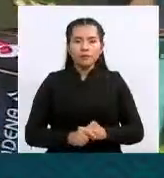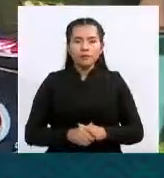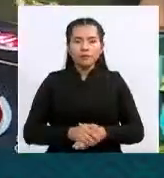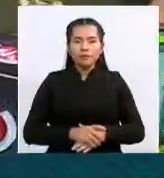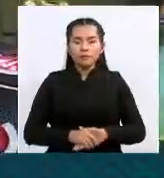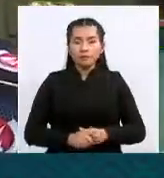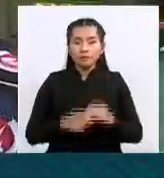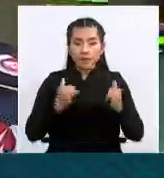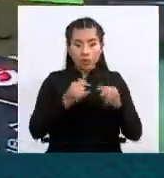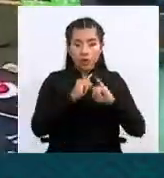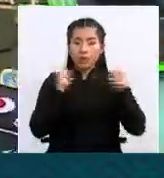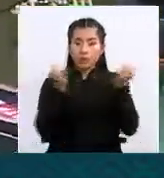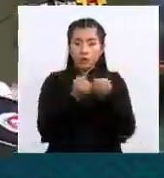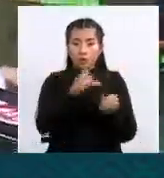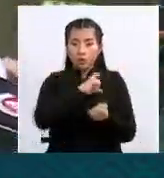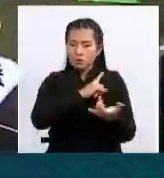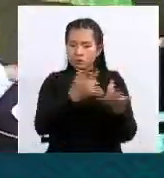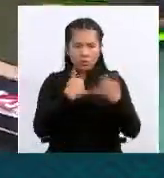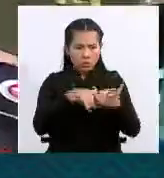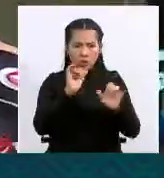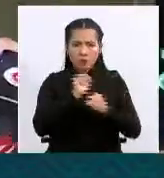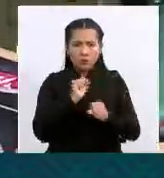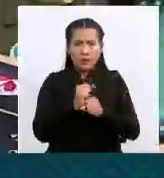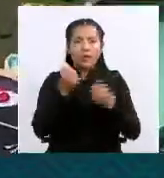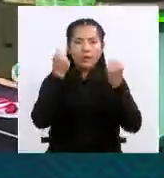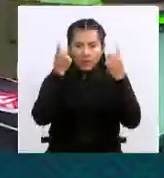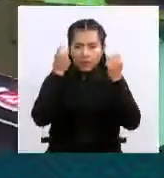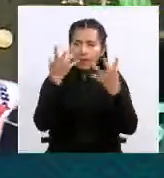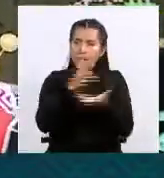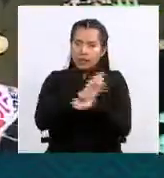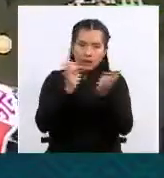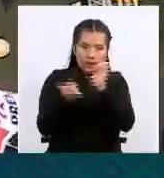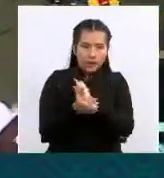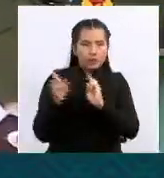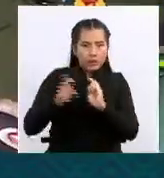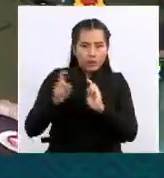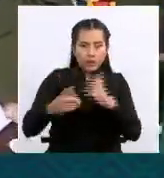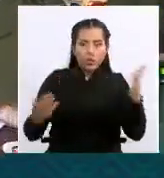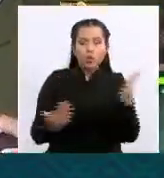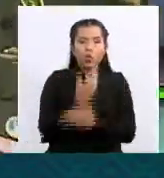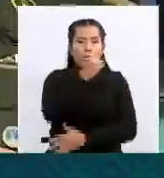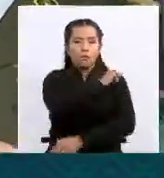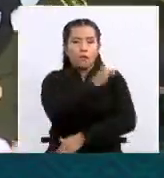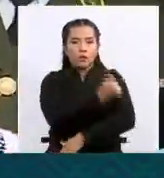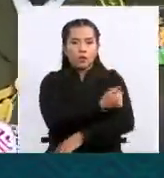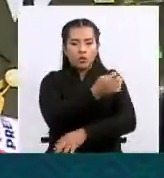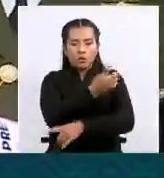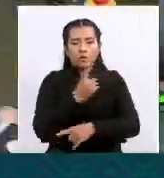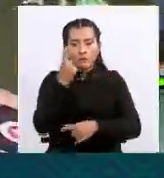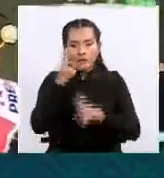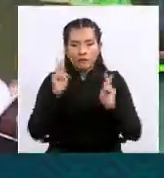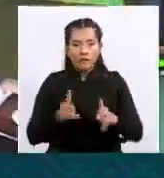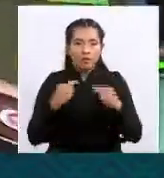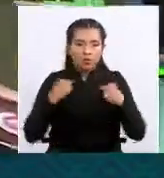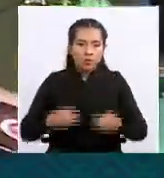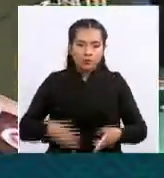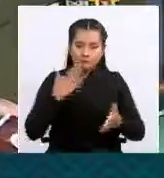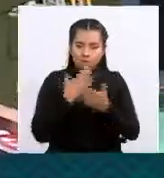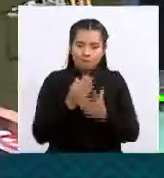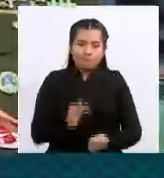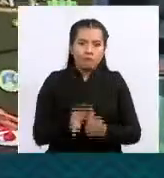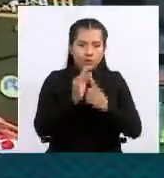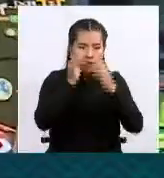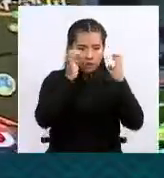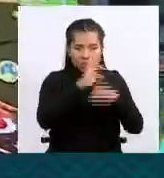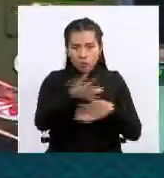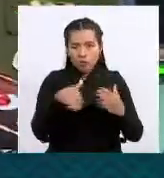general? La institución es una institución comprometida con el cambio, entiende que el nuevo concepto que se maneja es del ser humano como eje fundamental de